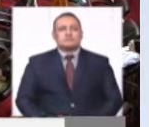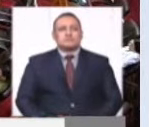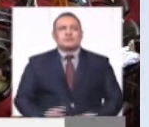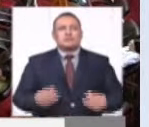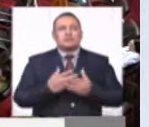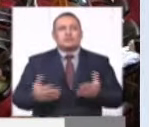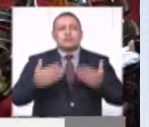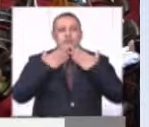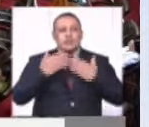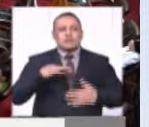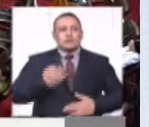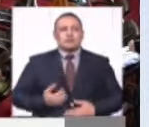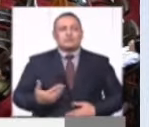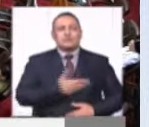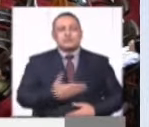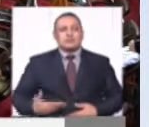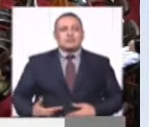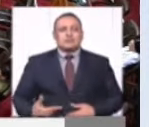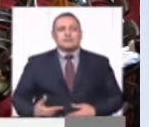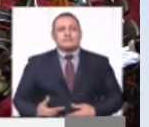Muchas gracias, señor presidente.